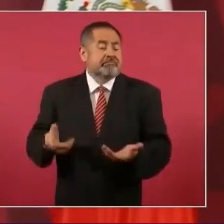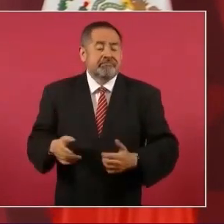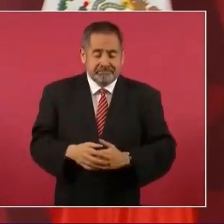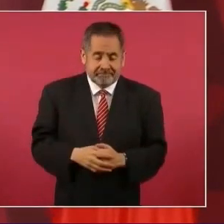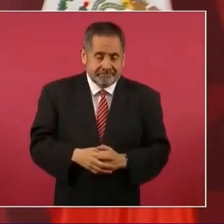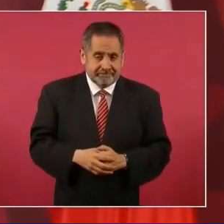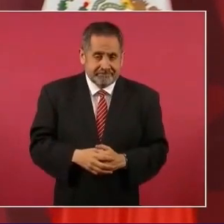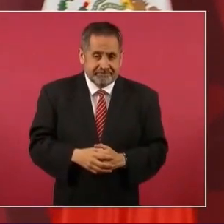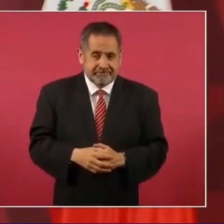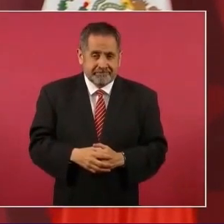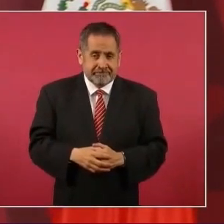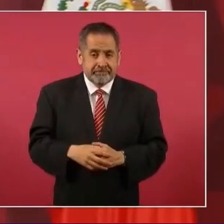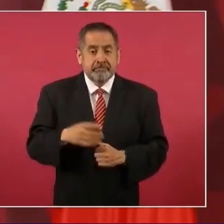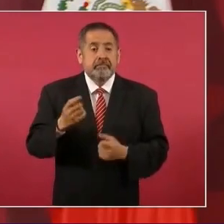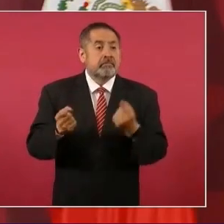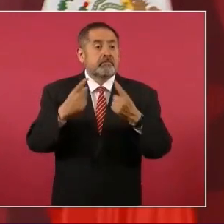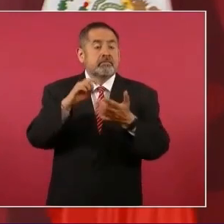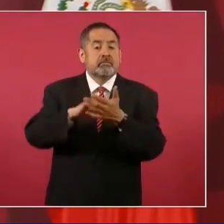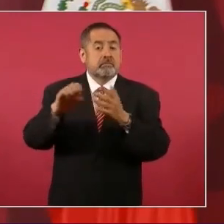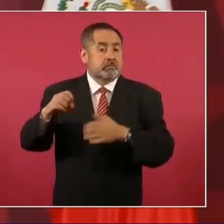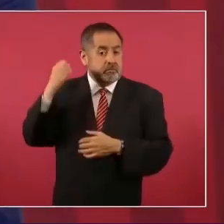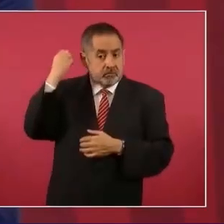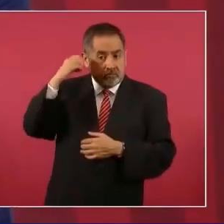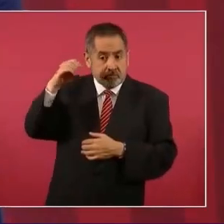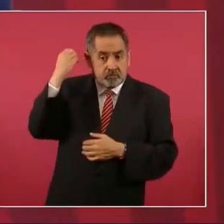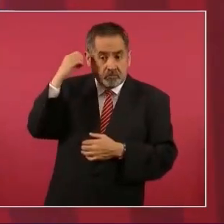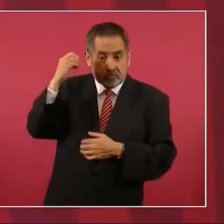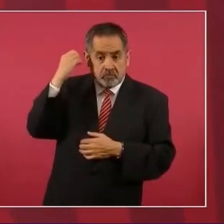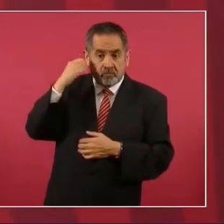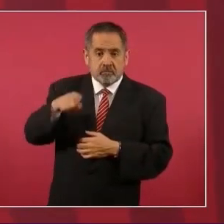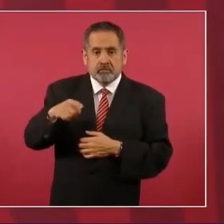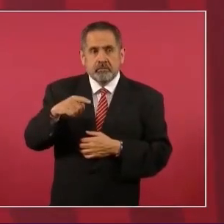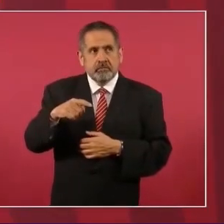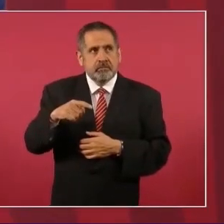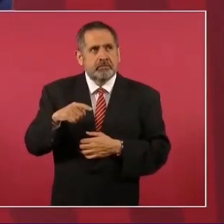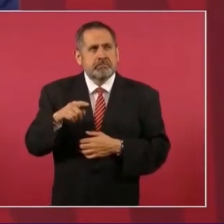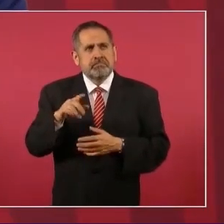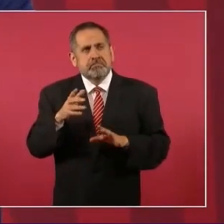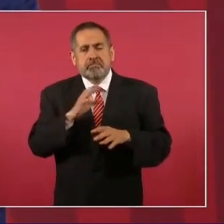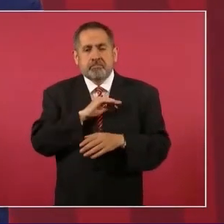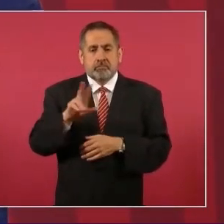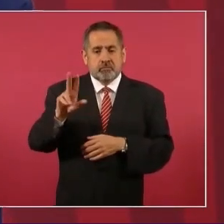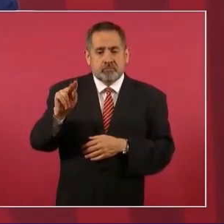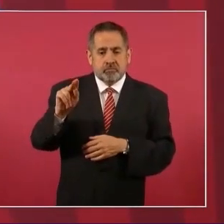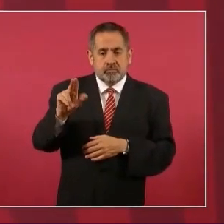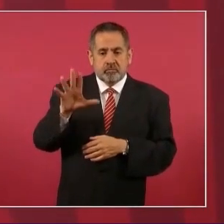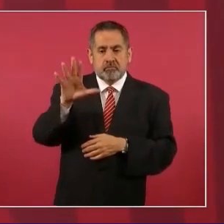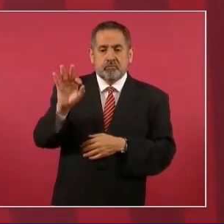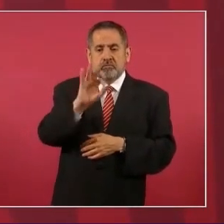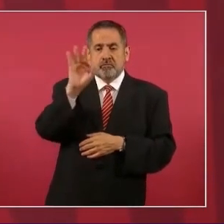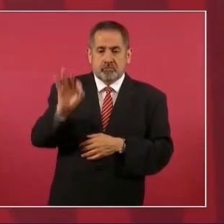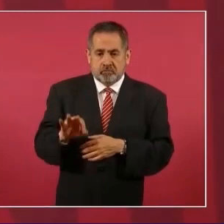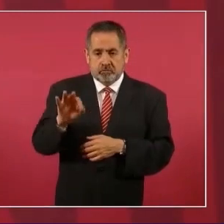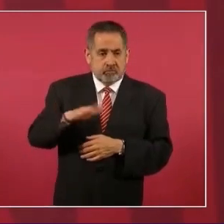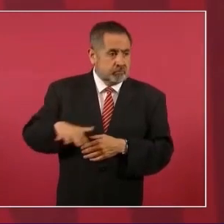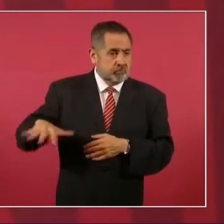y hay estados como Oaxaca en donde el 85% de su tierra es